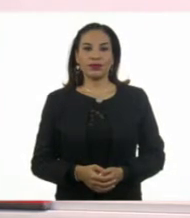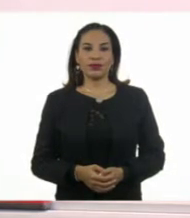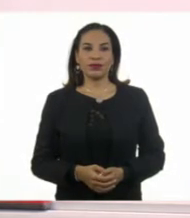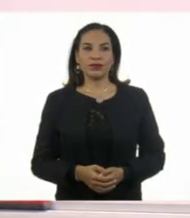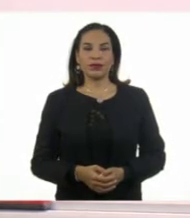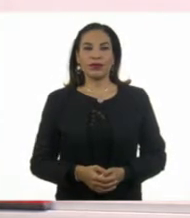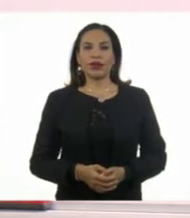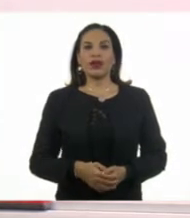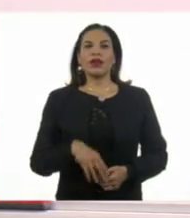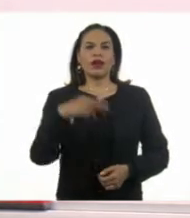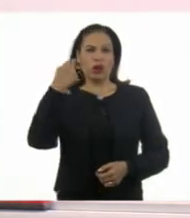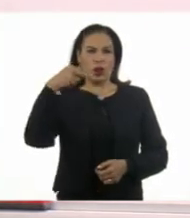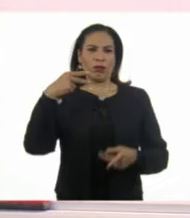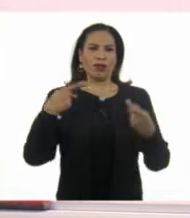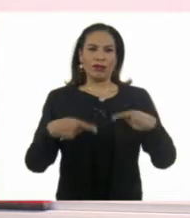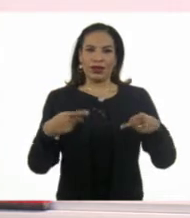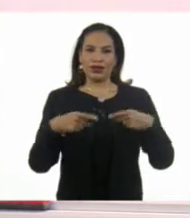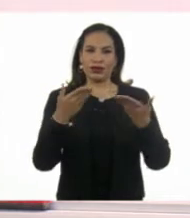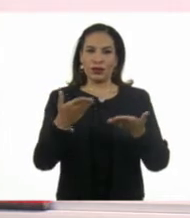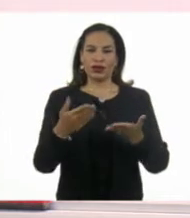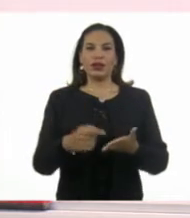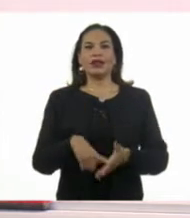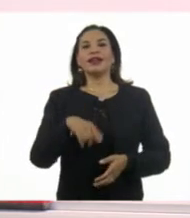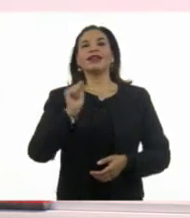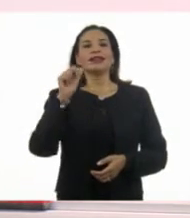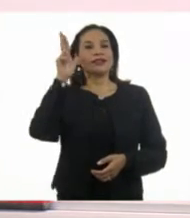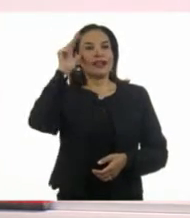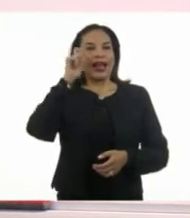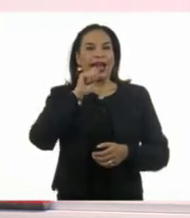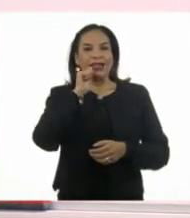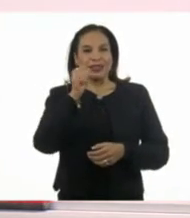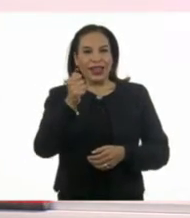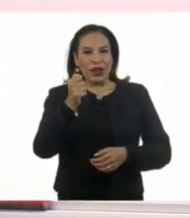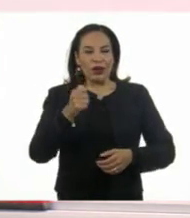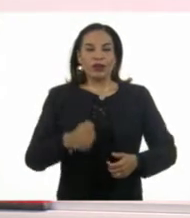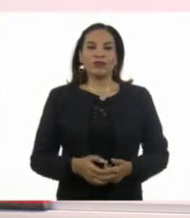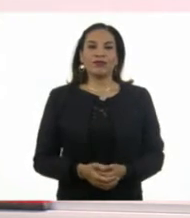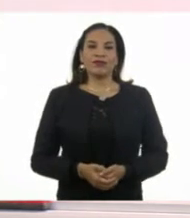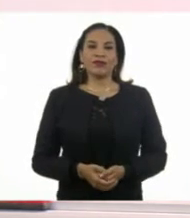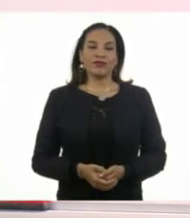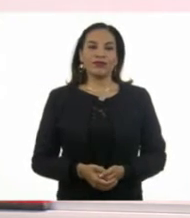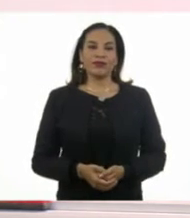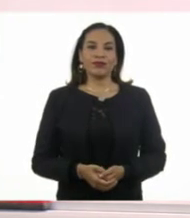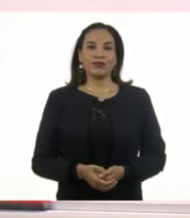que es un nombre propio, y zanahoria.